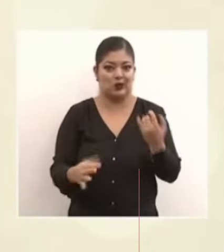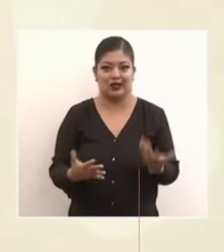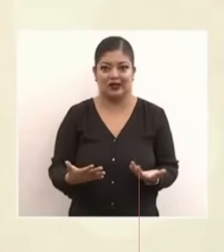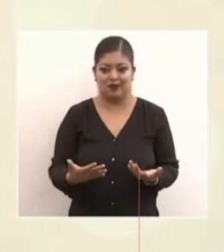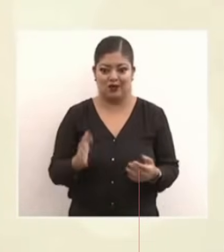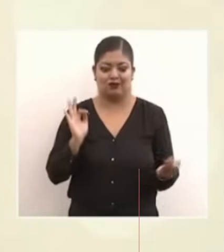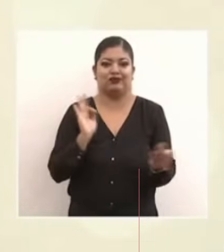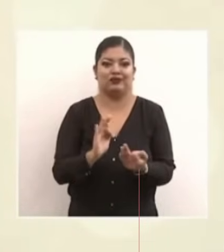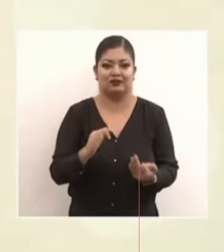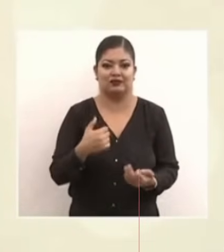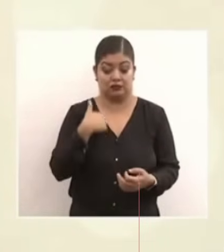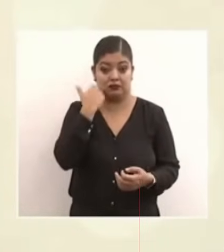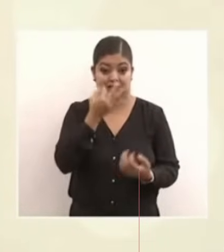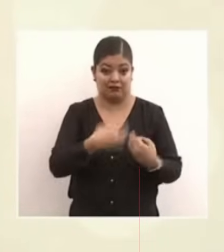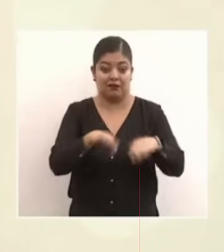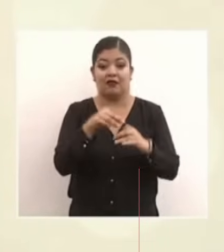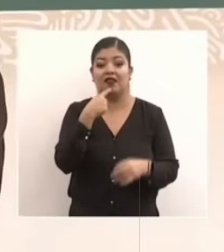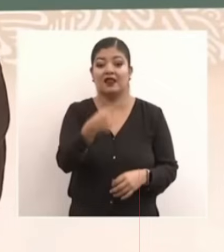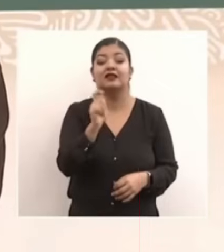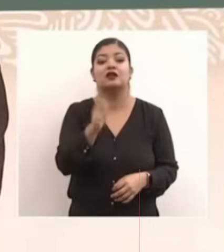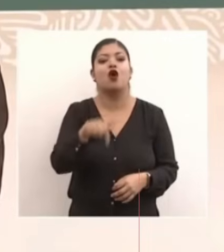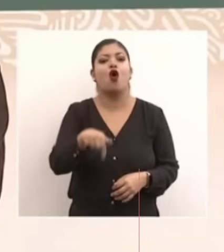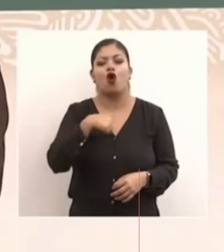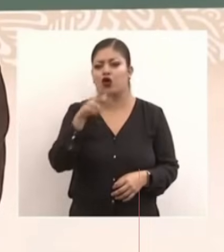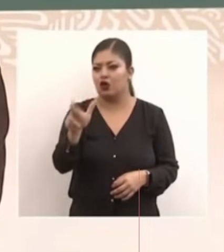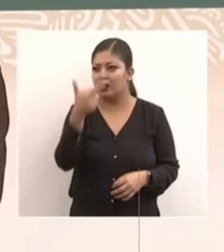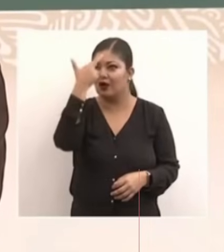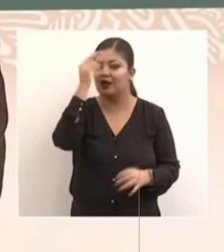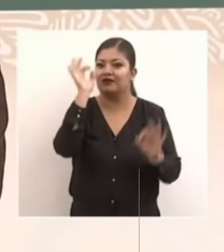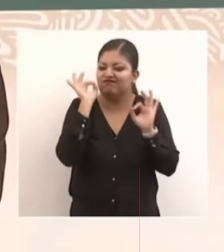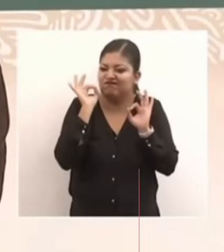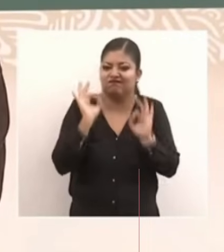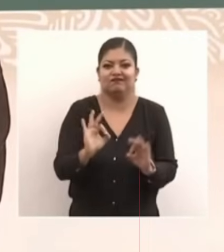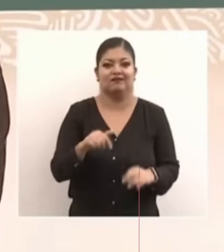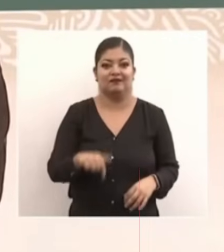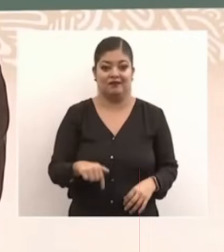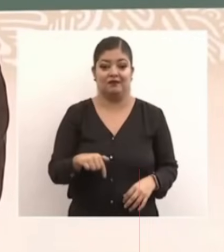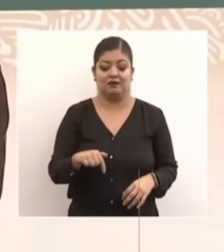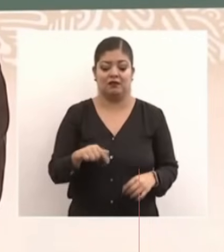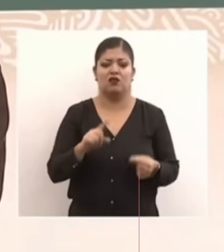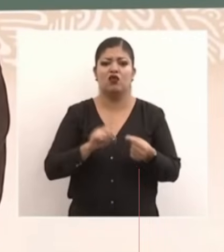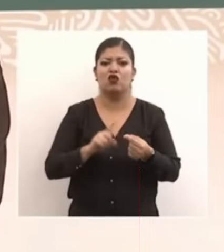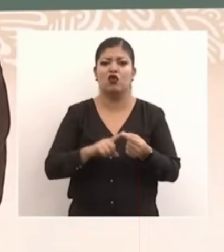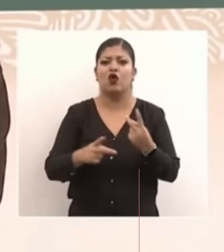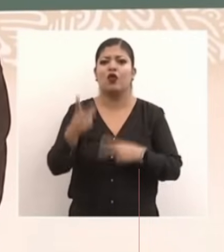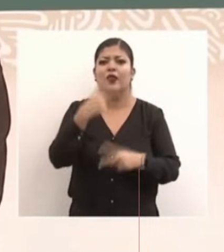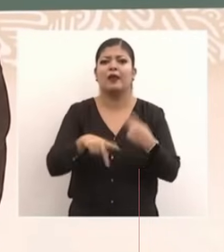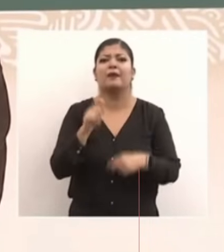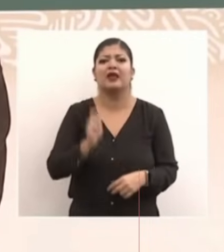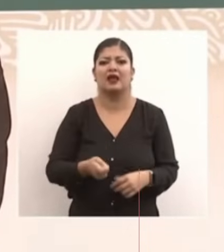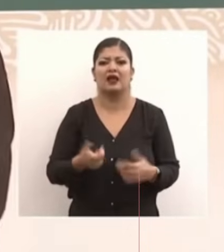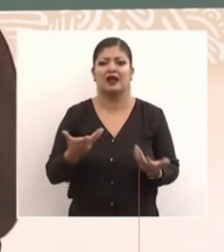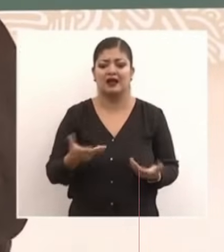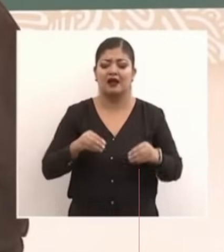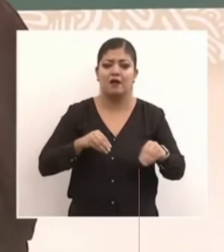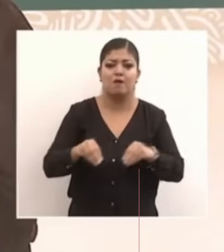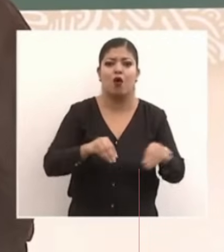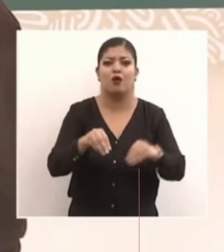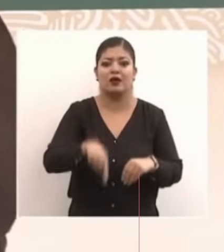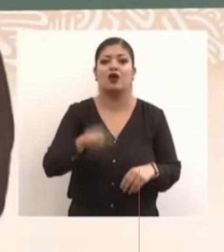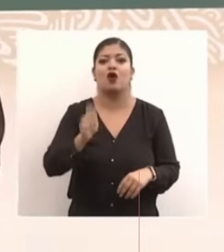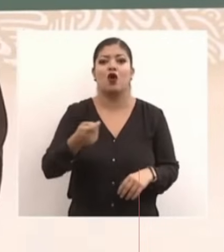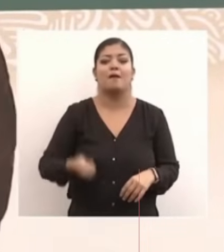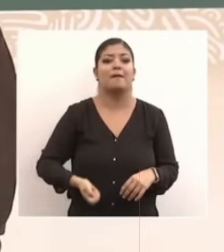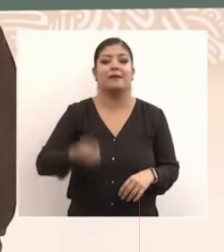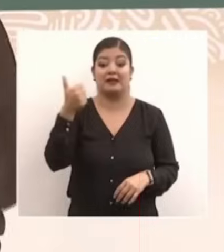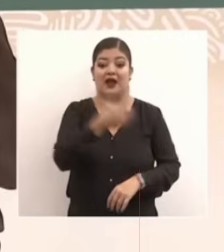recuerdo con más fuerza que nunca el origen que tuvo el movimiento que hoy es la primera fuerza